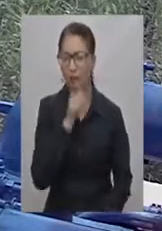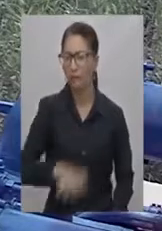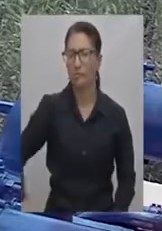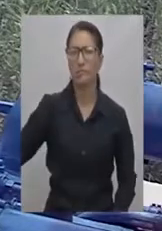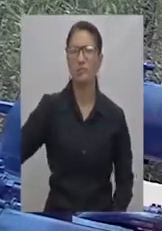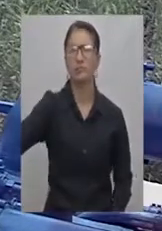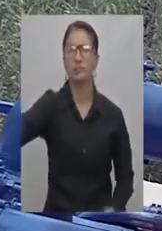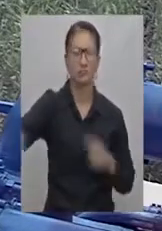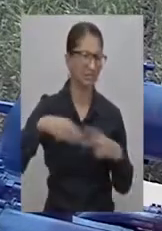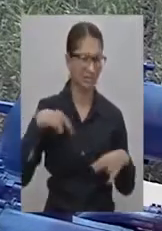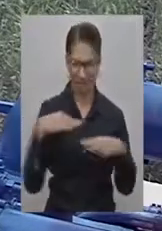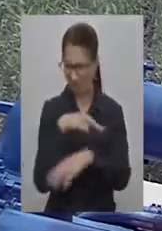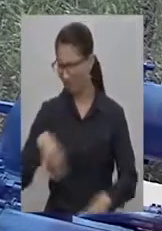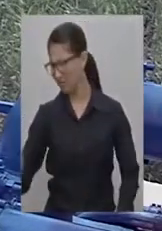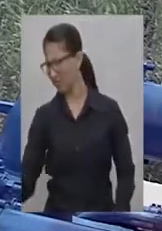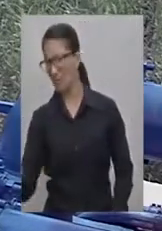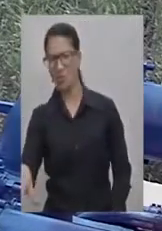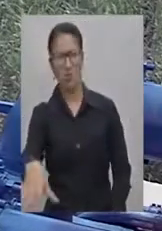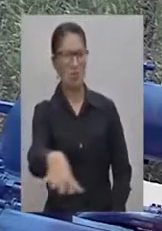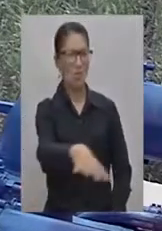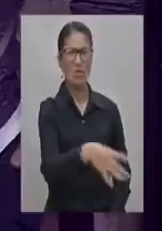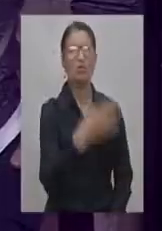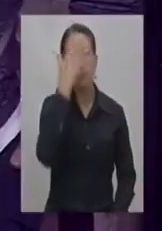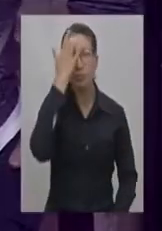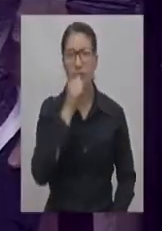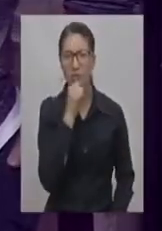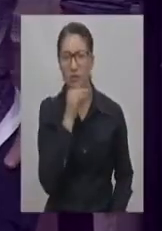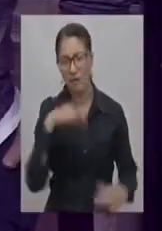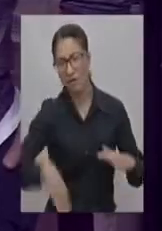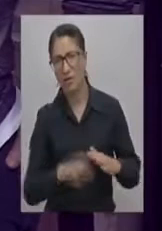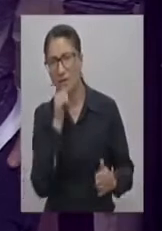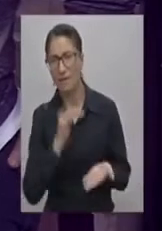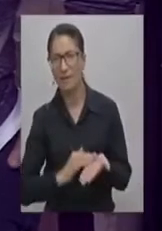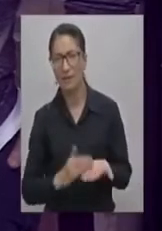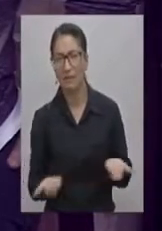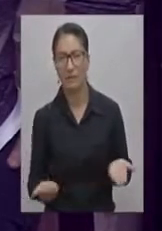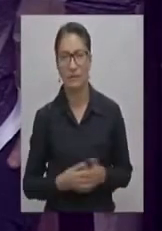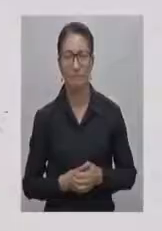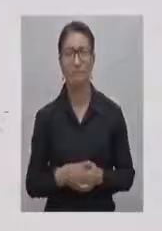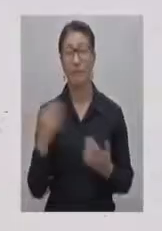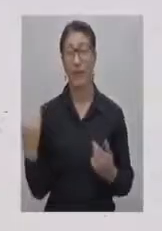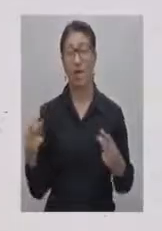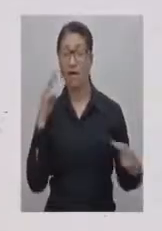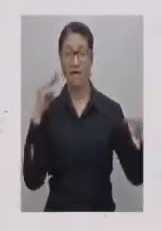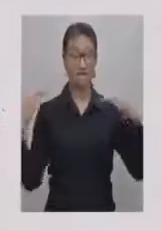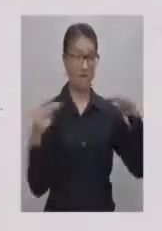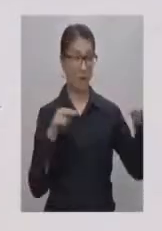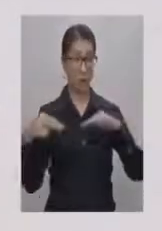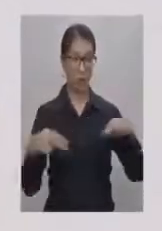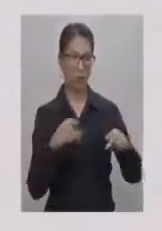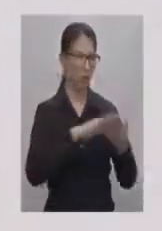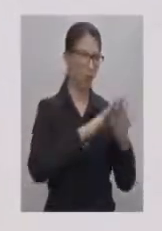reguero de agua en las calles, como hay hoy, como está hoy, porque no tiene mantenimiento. Una veeduría ciudadana y